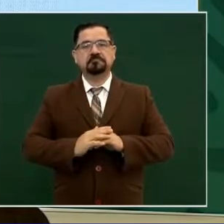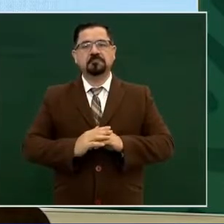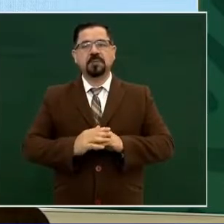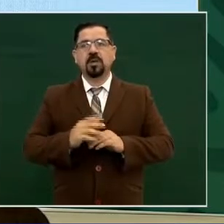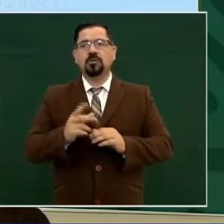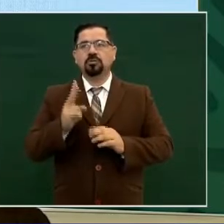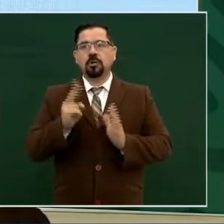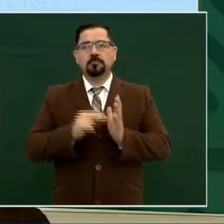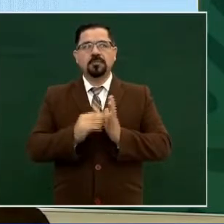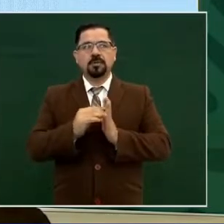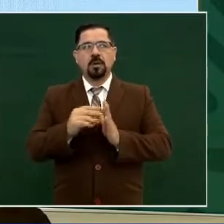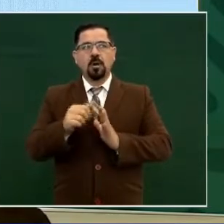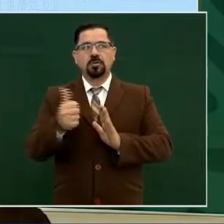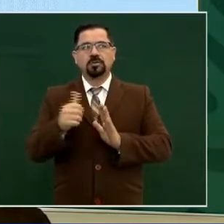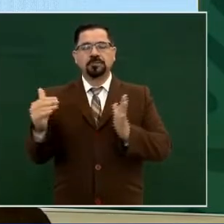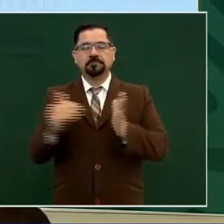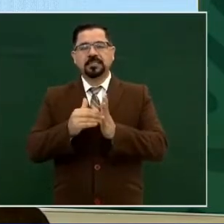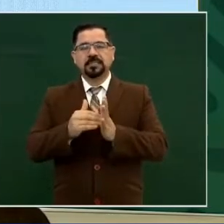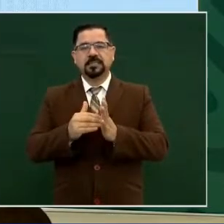2.011.000.